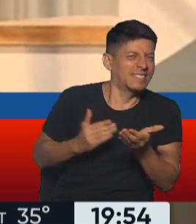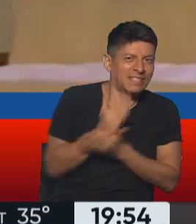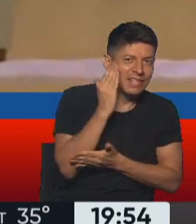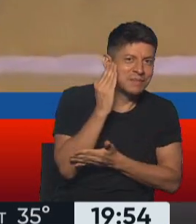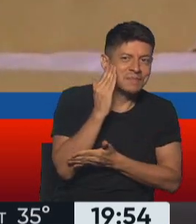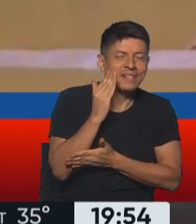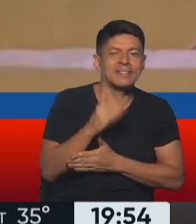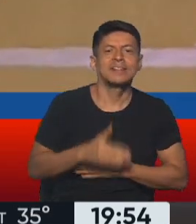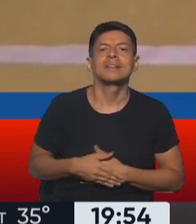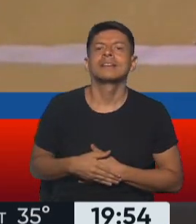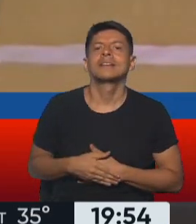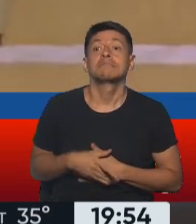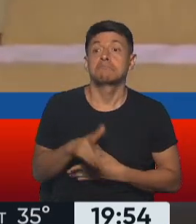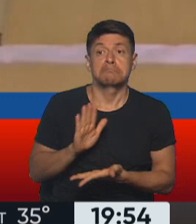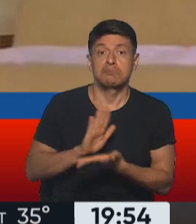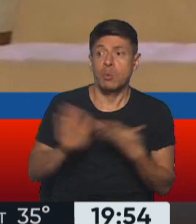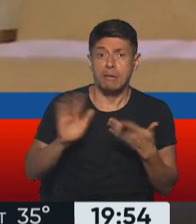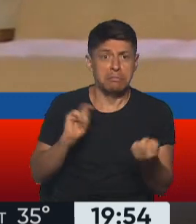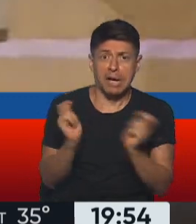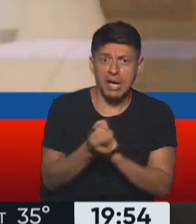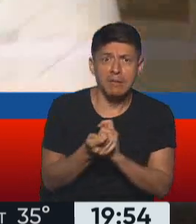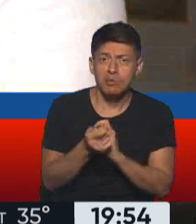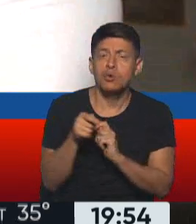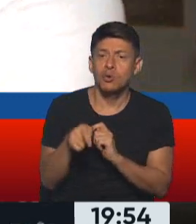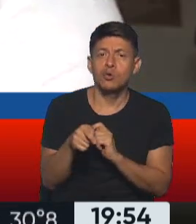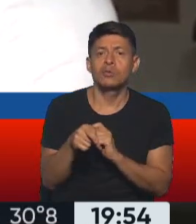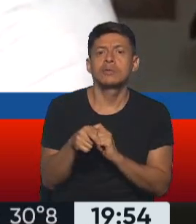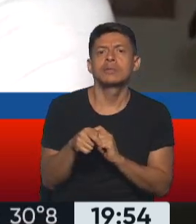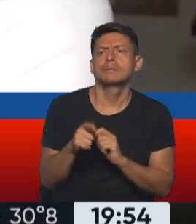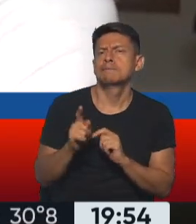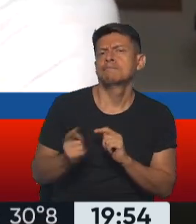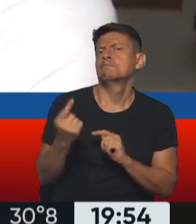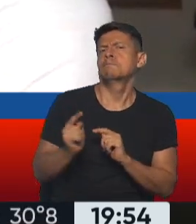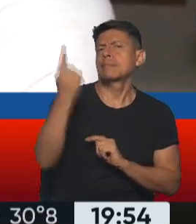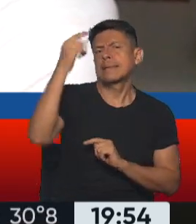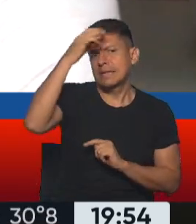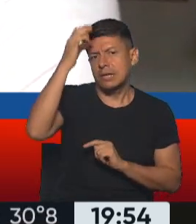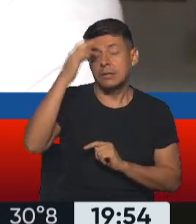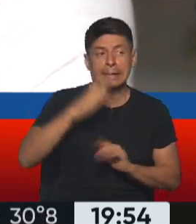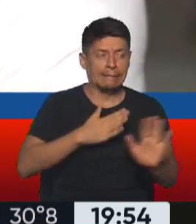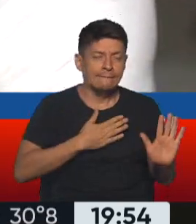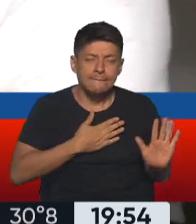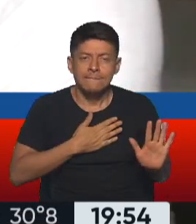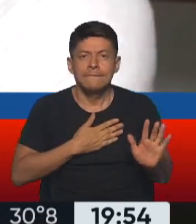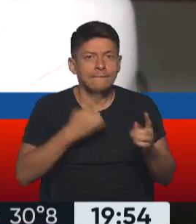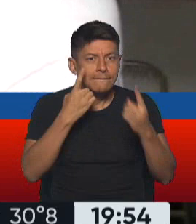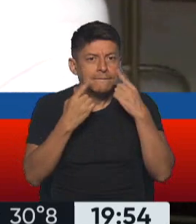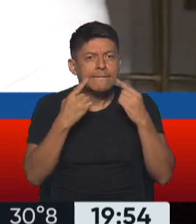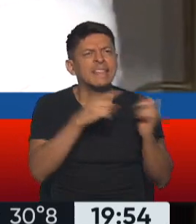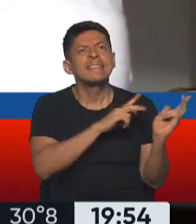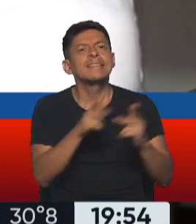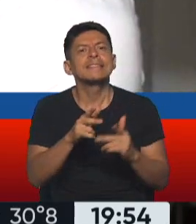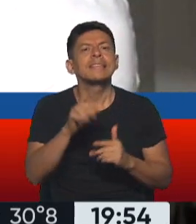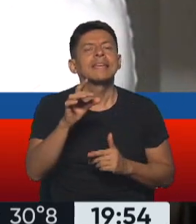bueno, está como hecho a nuevo. Es un teatro histórico de los primeros de Carlos Paz. ¿Sabes qué me va a hacer llorar? Porque te juro que él lo nombra siempre,